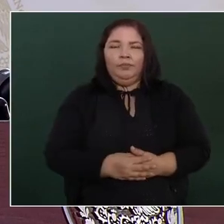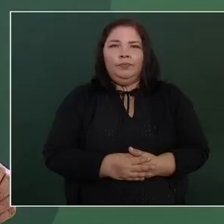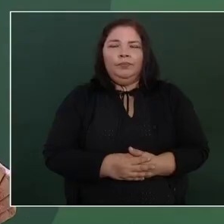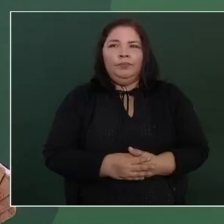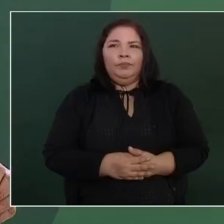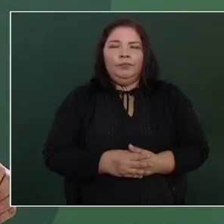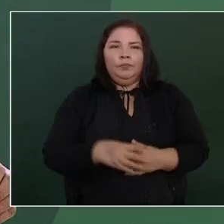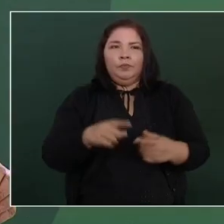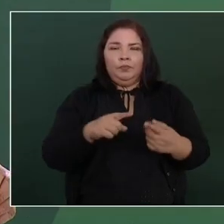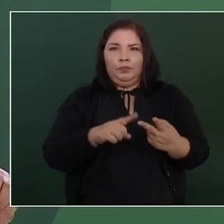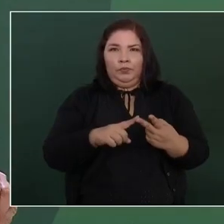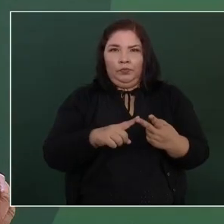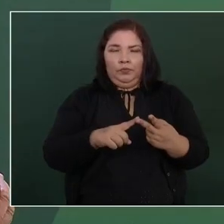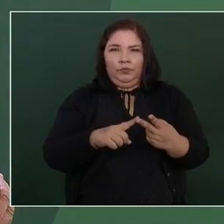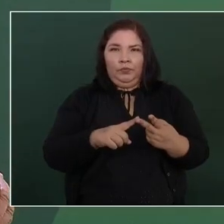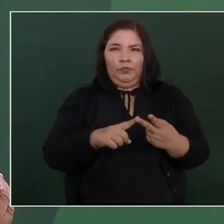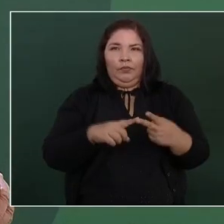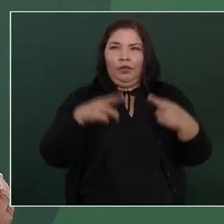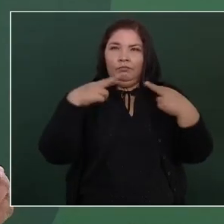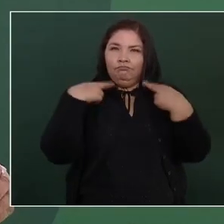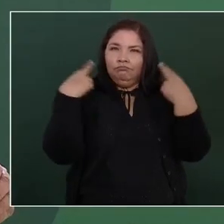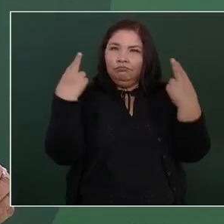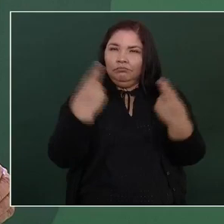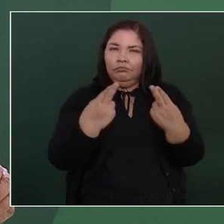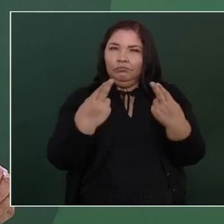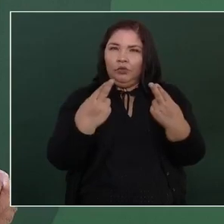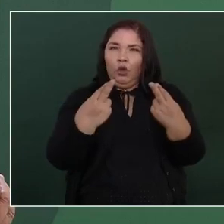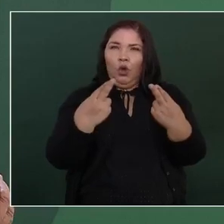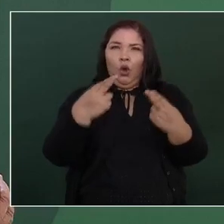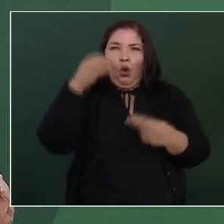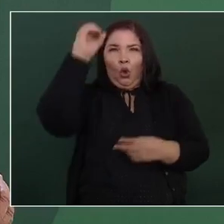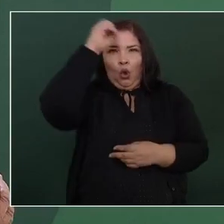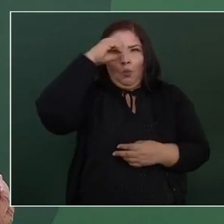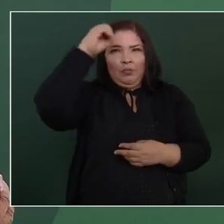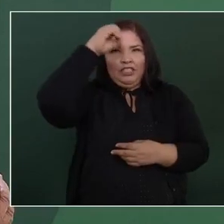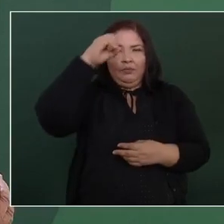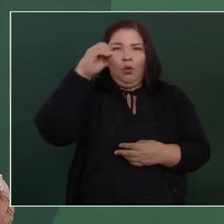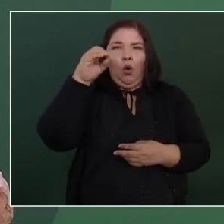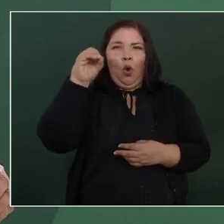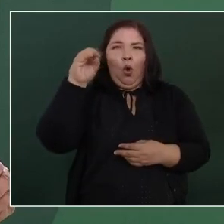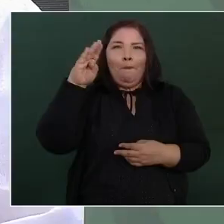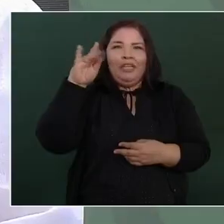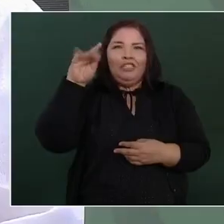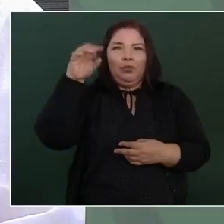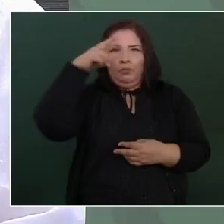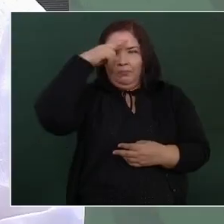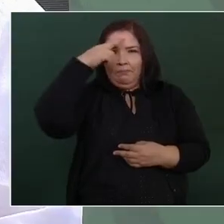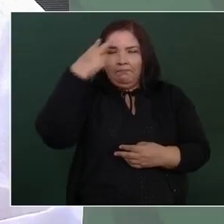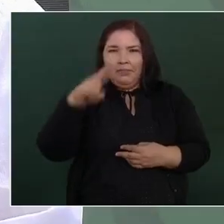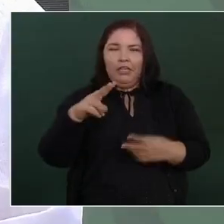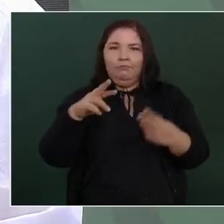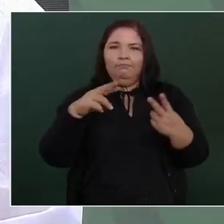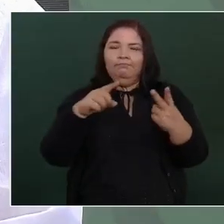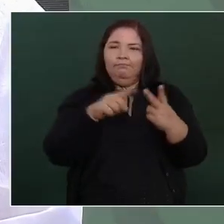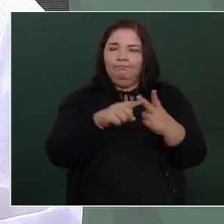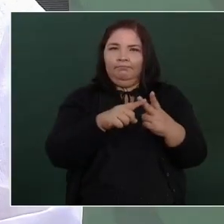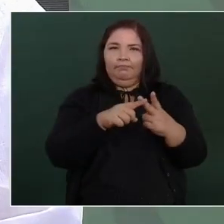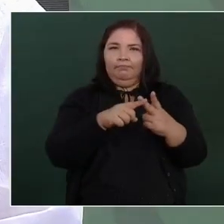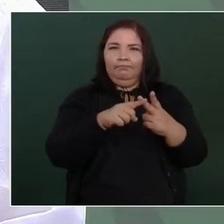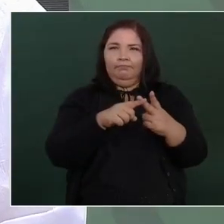tengo una reunión con obispos de México,